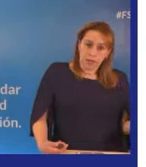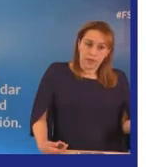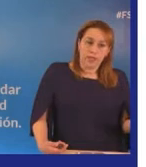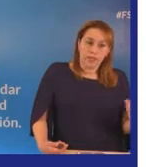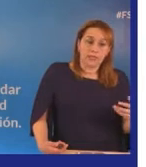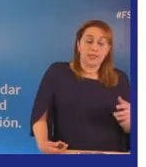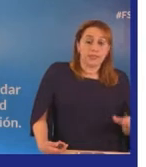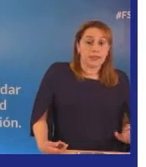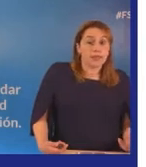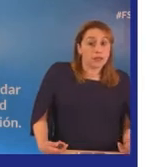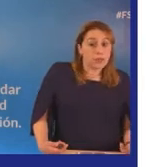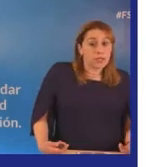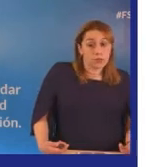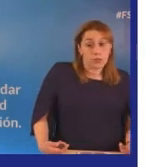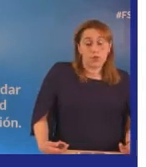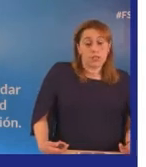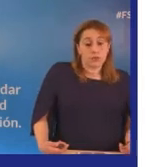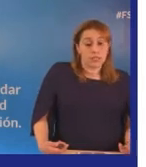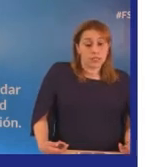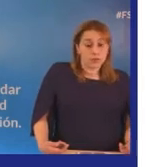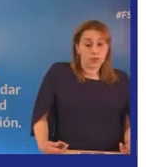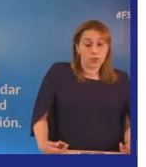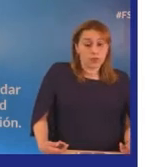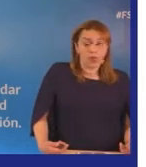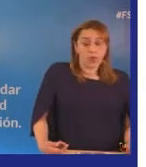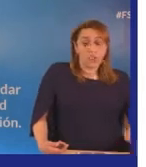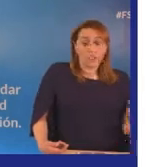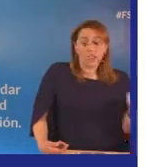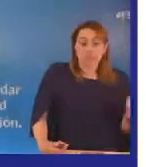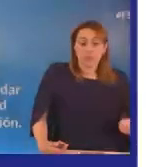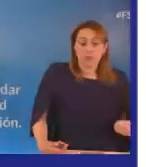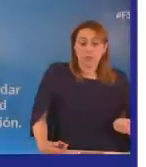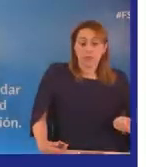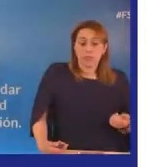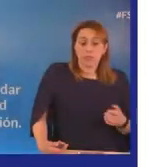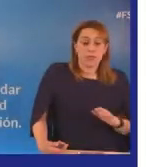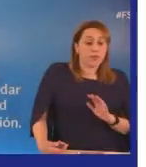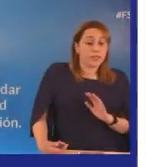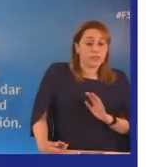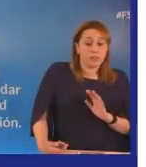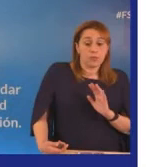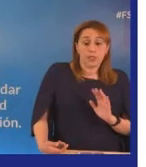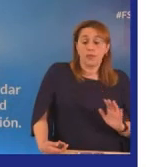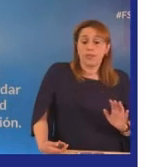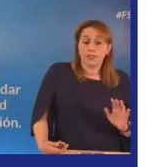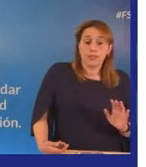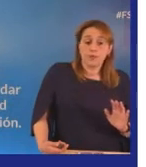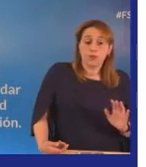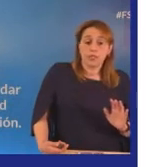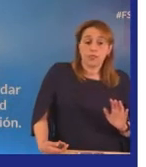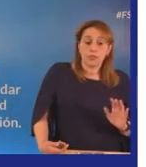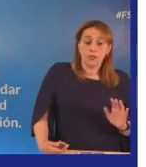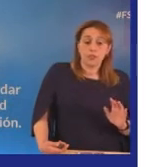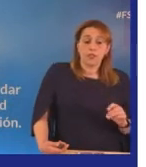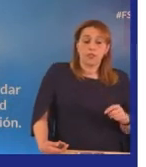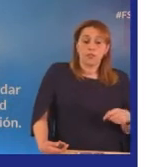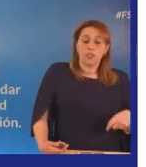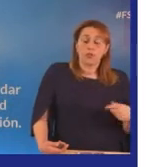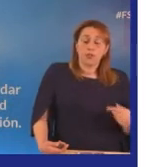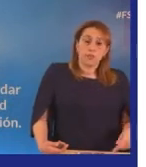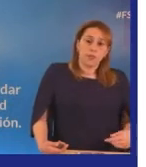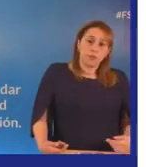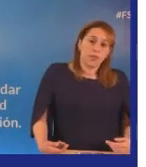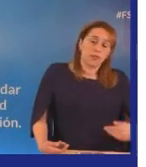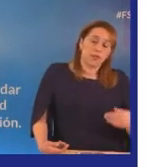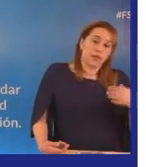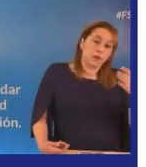postural y necesitarán algunas ocasiones ayuda. En este momento es una fase completamente de estimulación donde yo